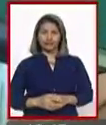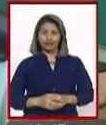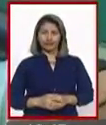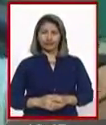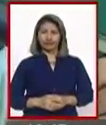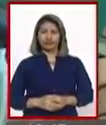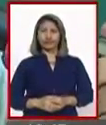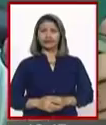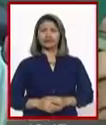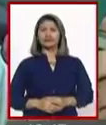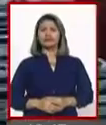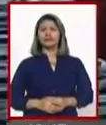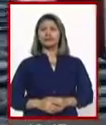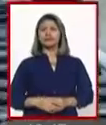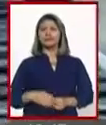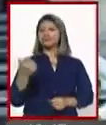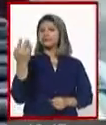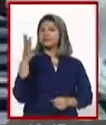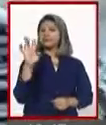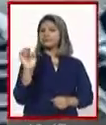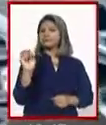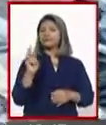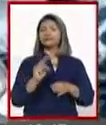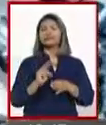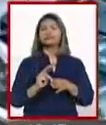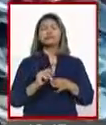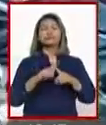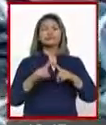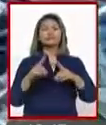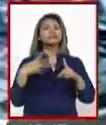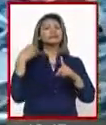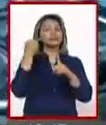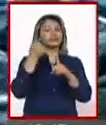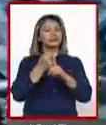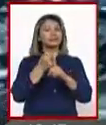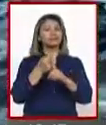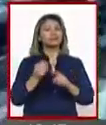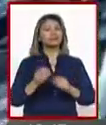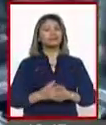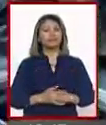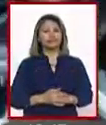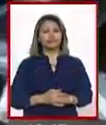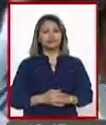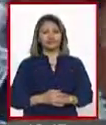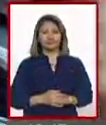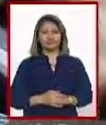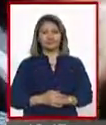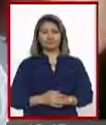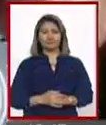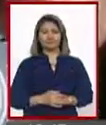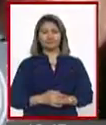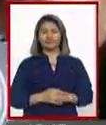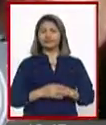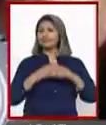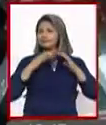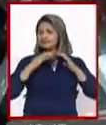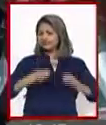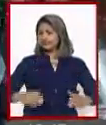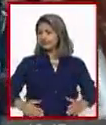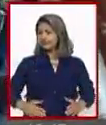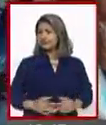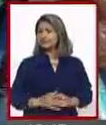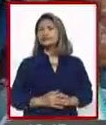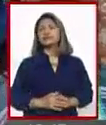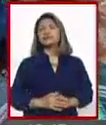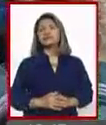una distancia de 17 metros. Lastimosamente golpea sus partes vitales